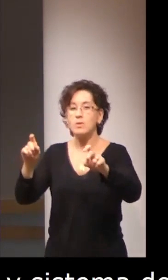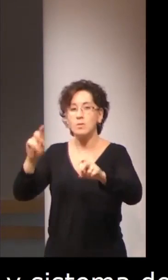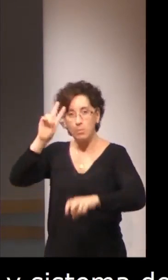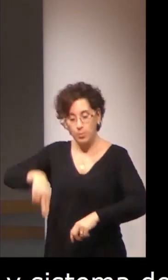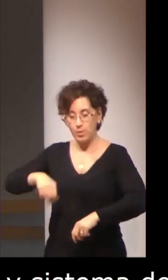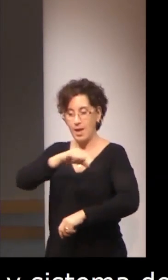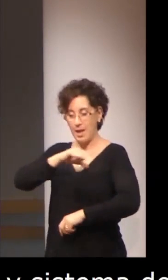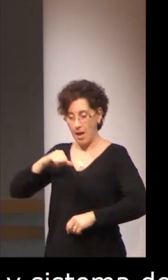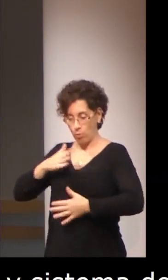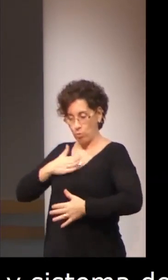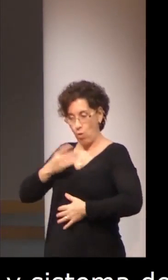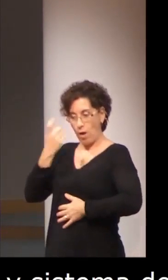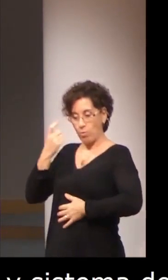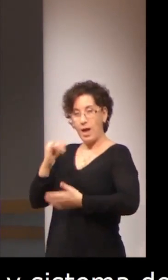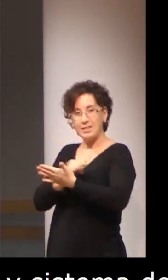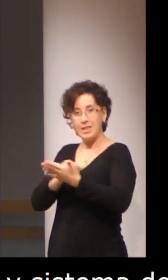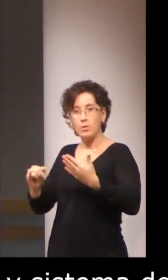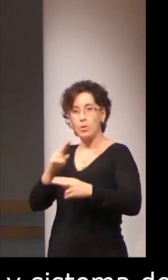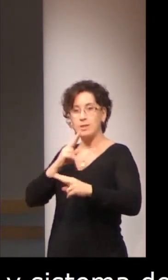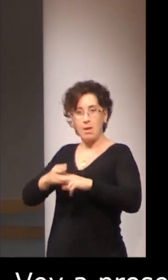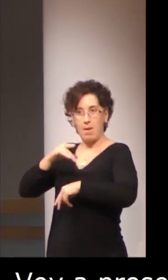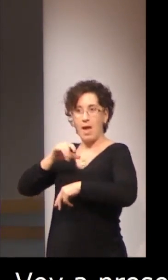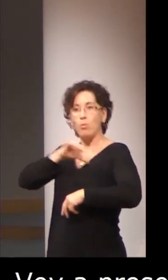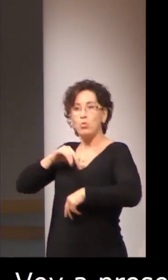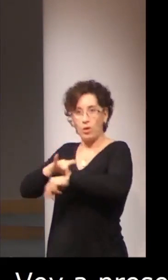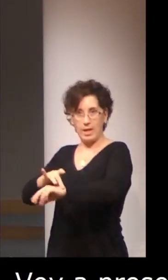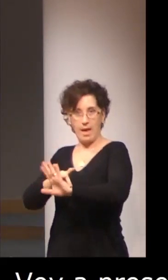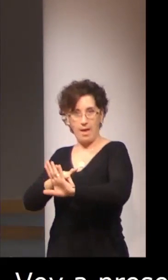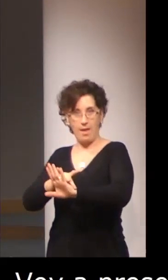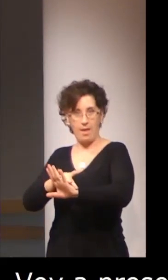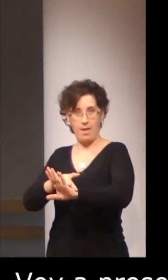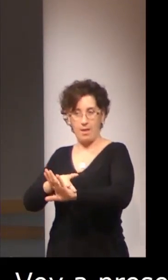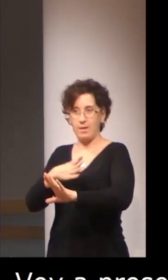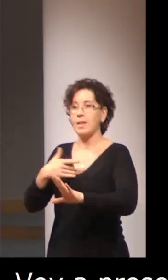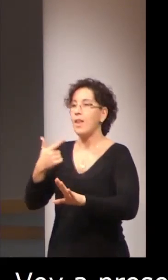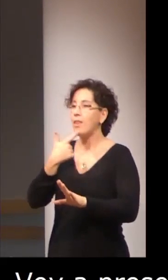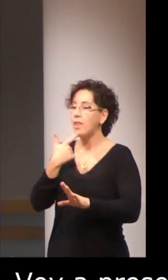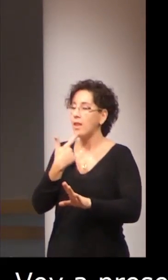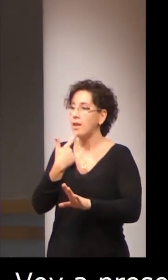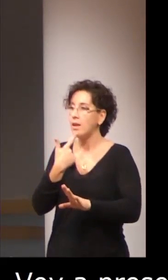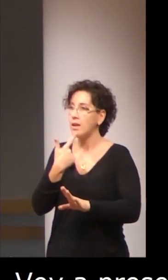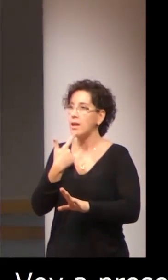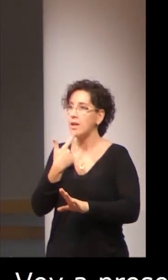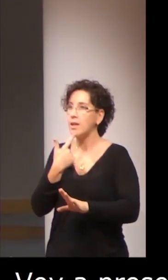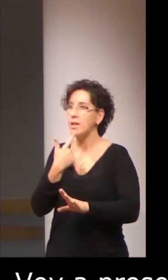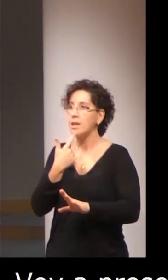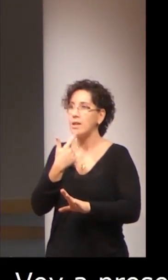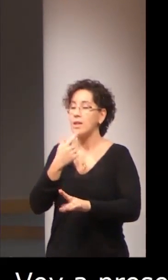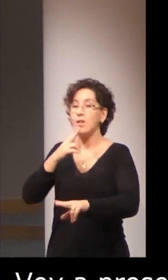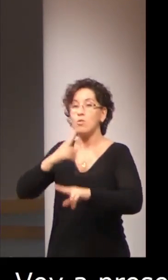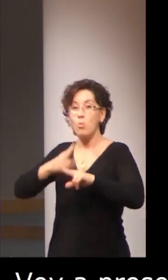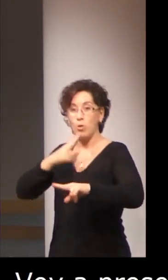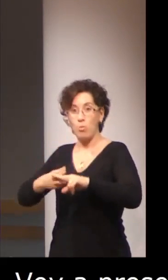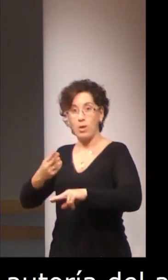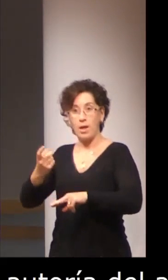alumnado de la asignatura por eso mantenemos Aunque supongo que casi no se aprecia eh eh los nombres de los estudiantes